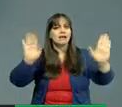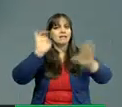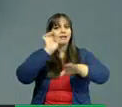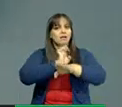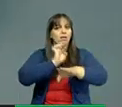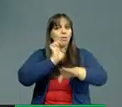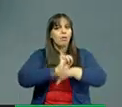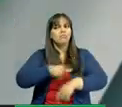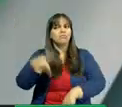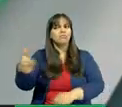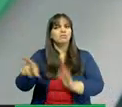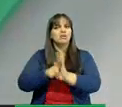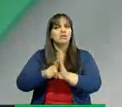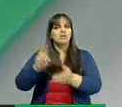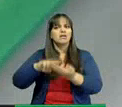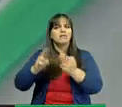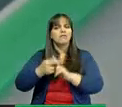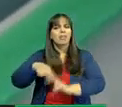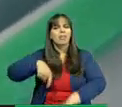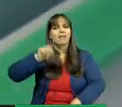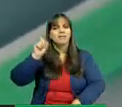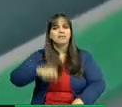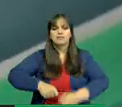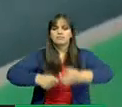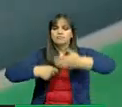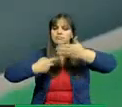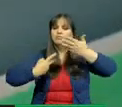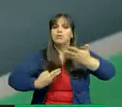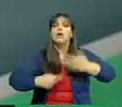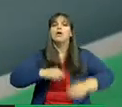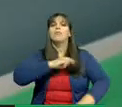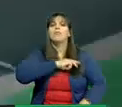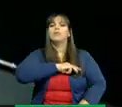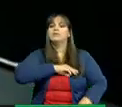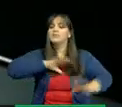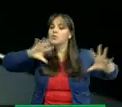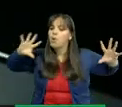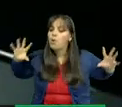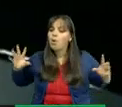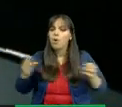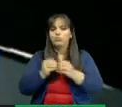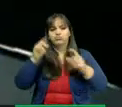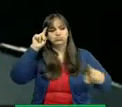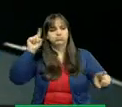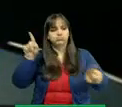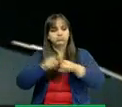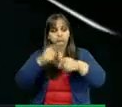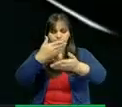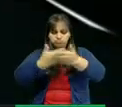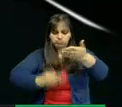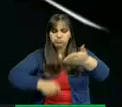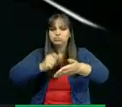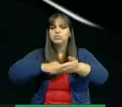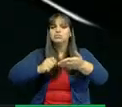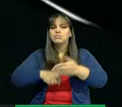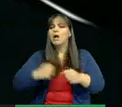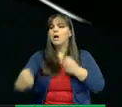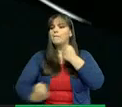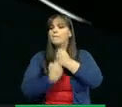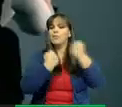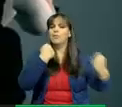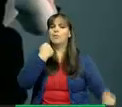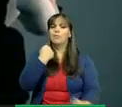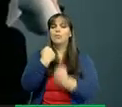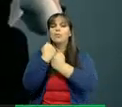para poder ejercer su trabajo, tenemos que firmar ese acuerdo en conjunto. Hay que tener mano firme atacando la